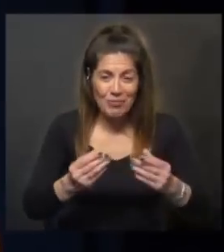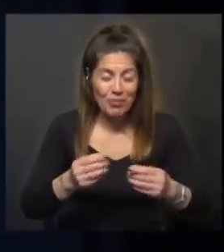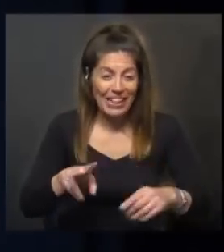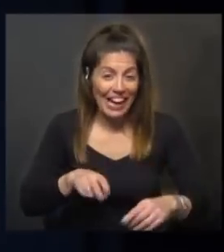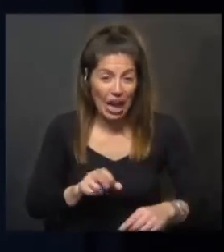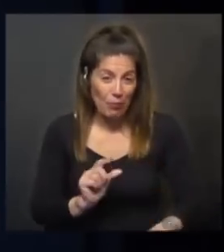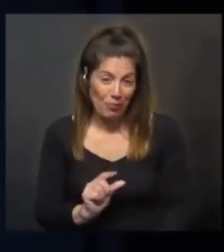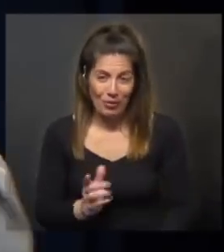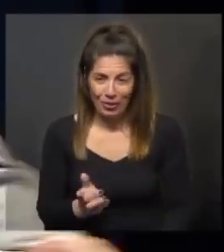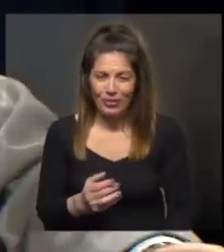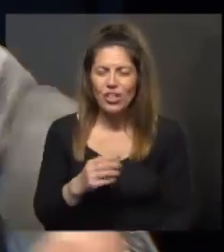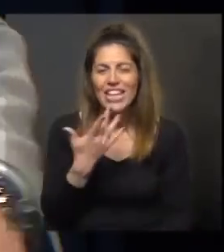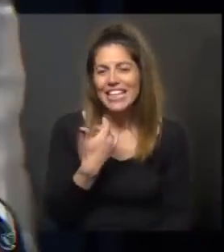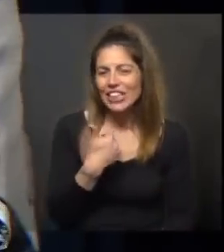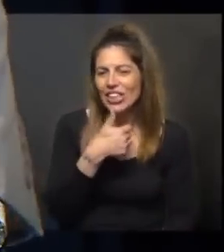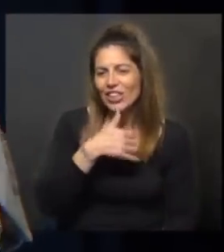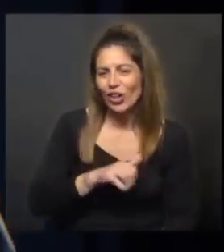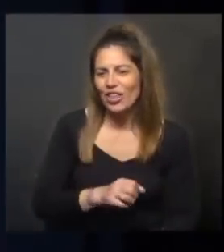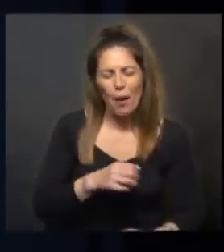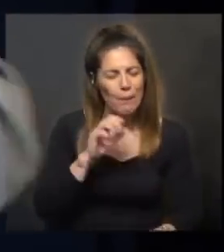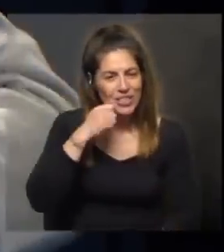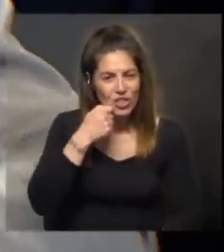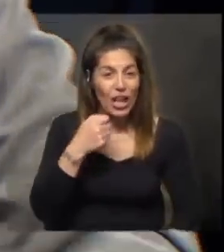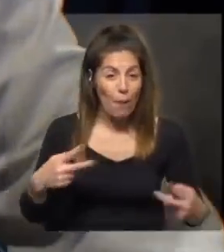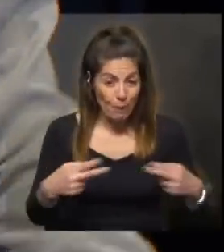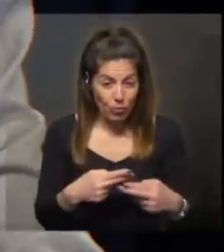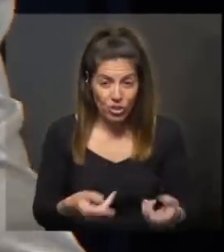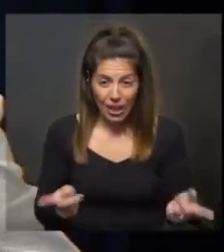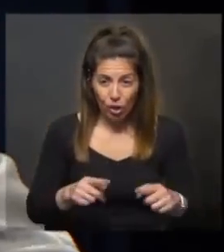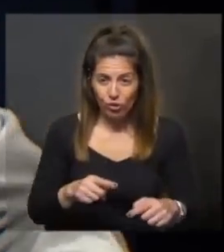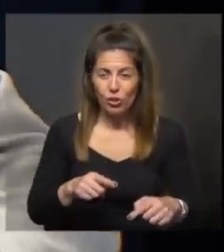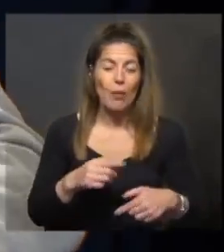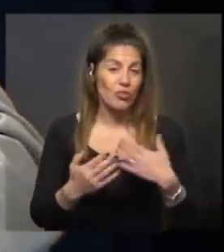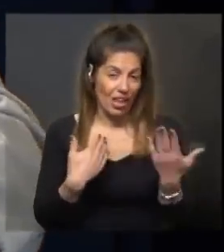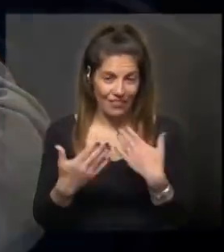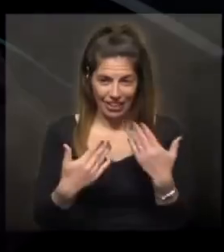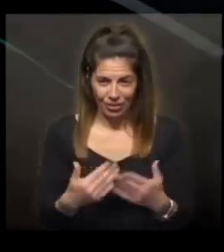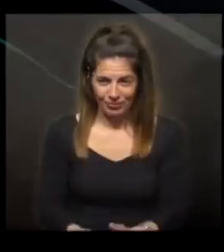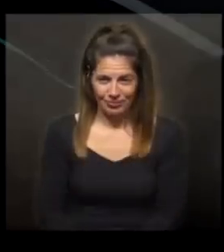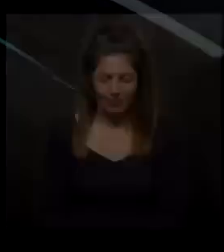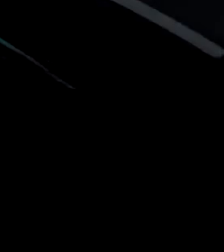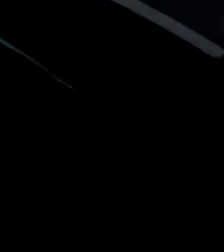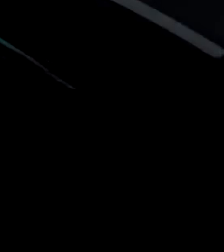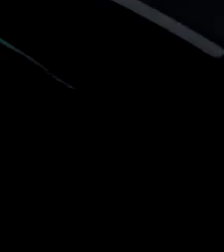esas son historias preciosas hacemos una pausa y ya seguimos conversando aquí en ideas cruzadas